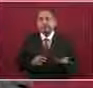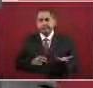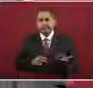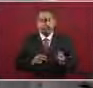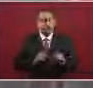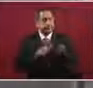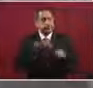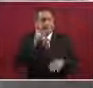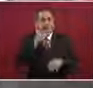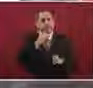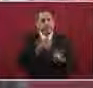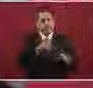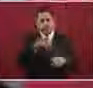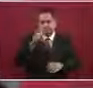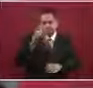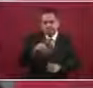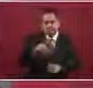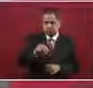permitir la corrupción